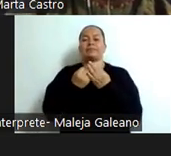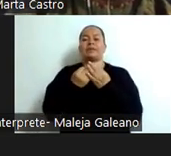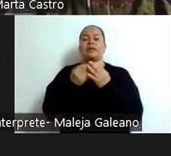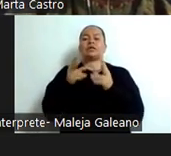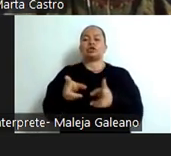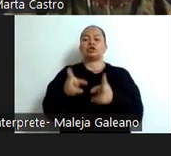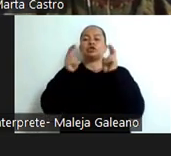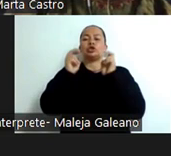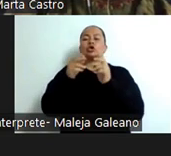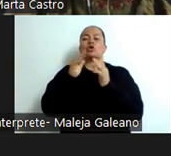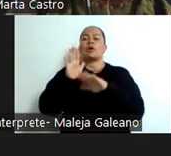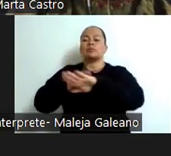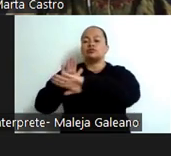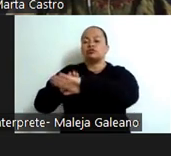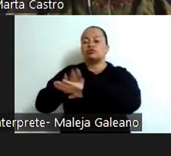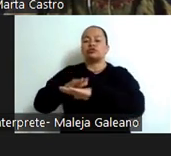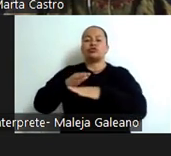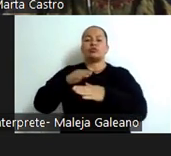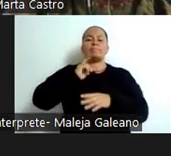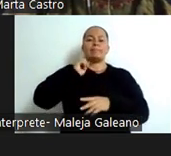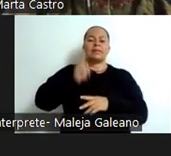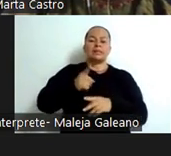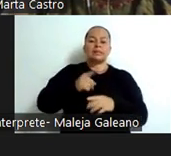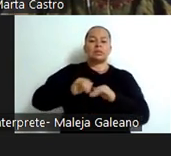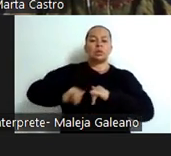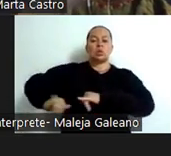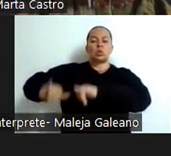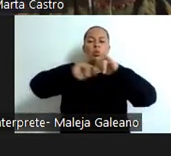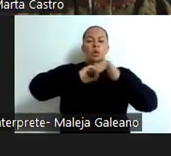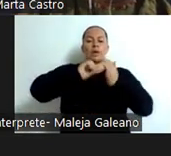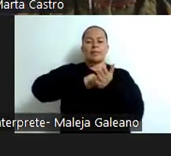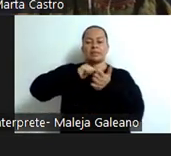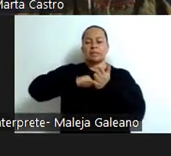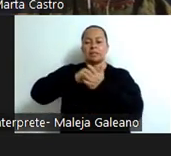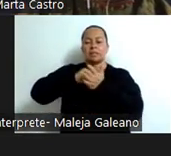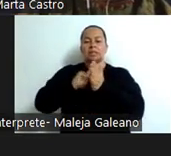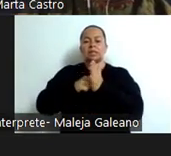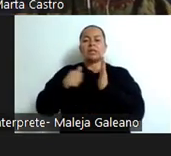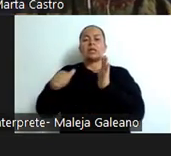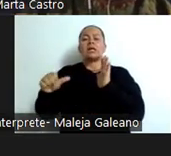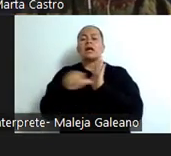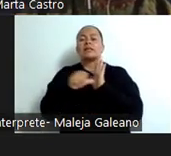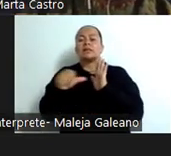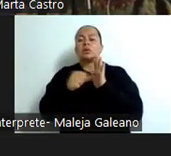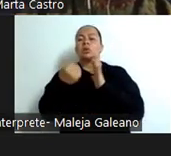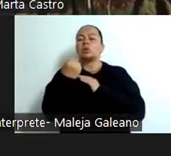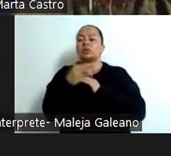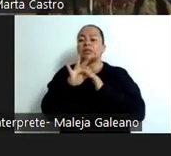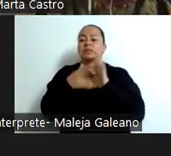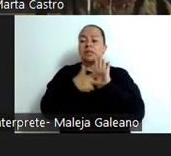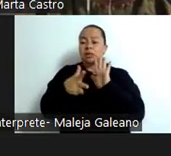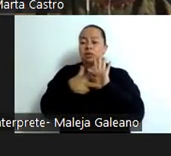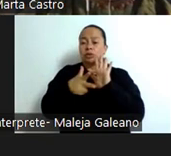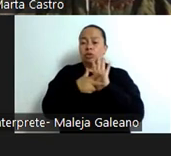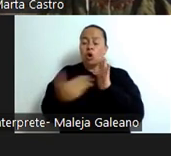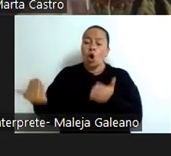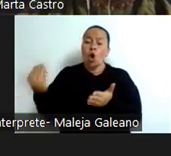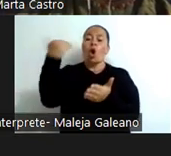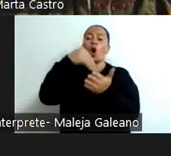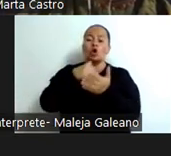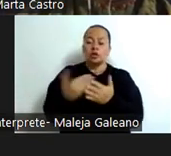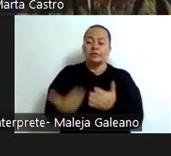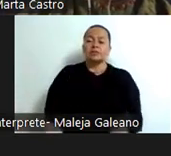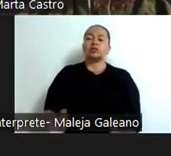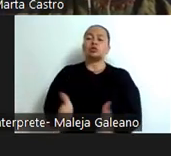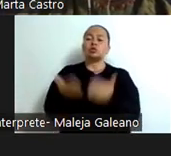tal que se materialice el mandato de igualdad material contenido en el artículo 13 de la Constitución y que se promuevan nuevas formas de paternidad